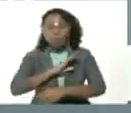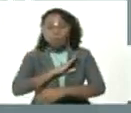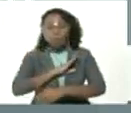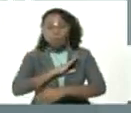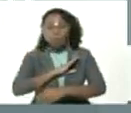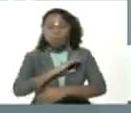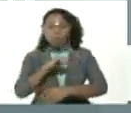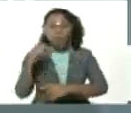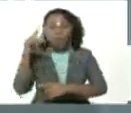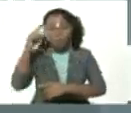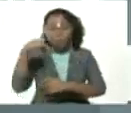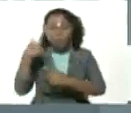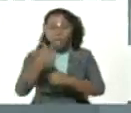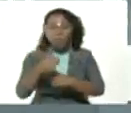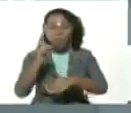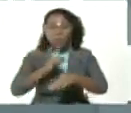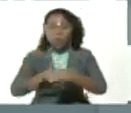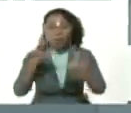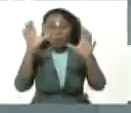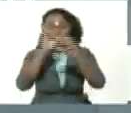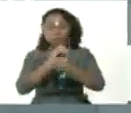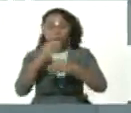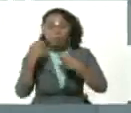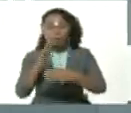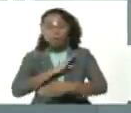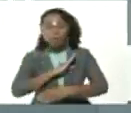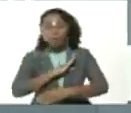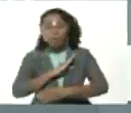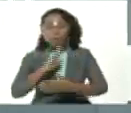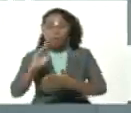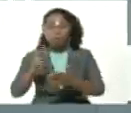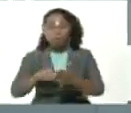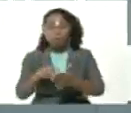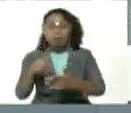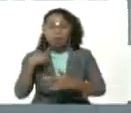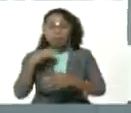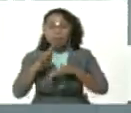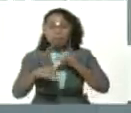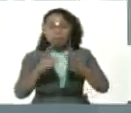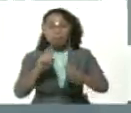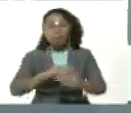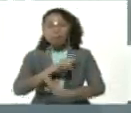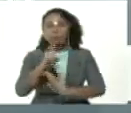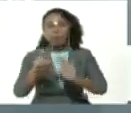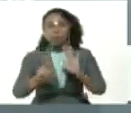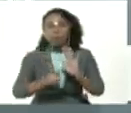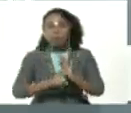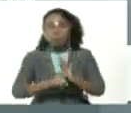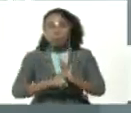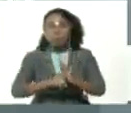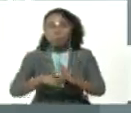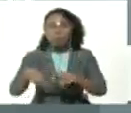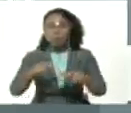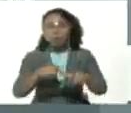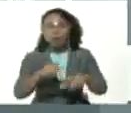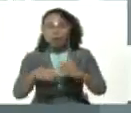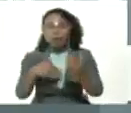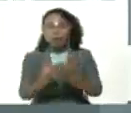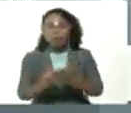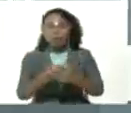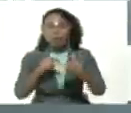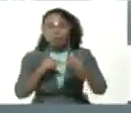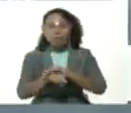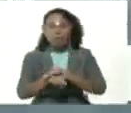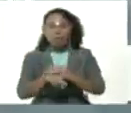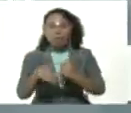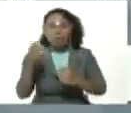de mañana y las horas de la noche para tener restituido el paso completo desde Estanques hasta la entrada de Tovar